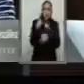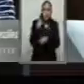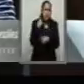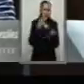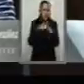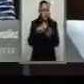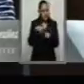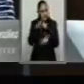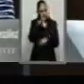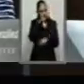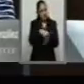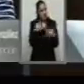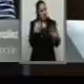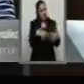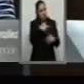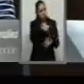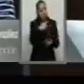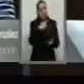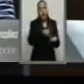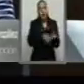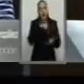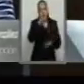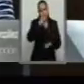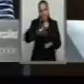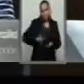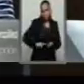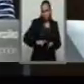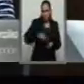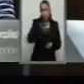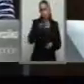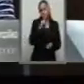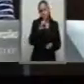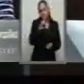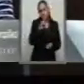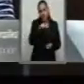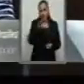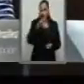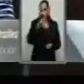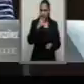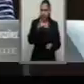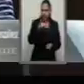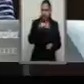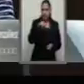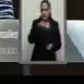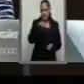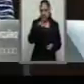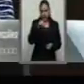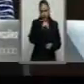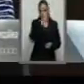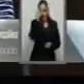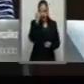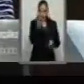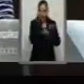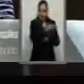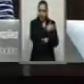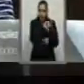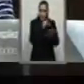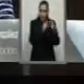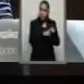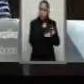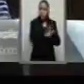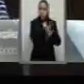jefe de gobierno Miguel Ángel Mancera al enviar la iniciativa original de reforma política y